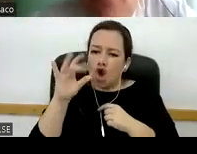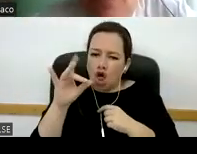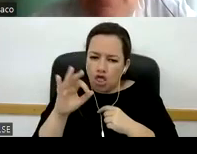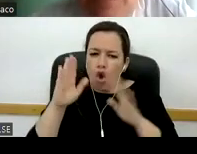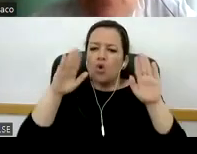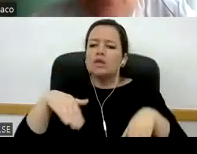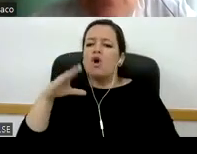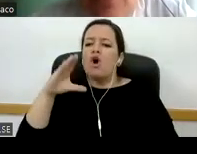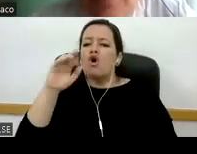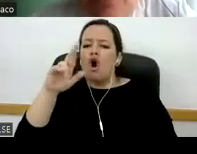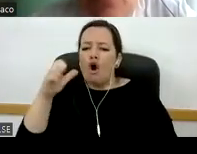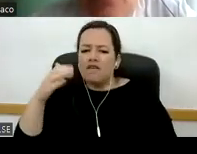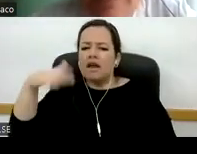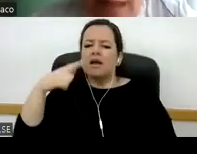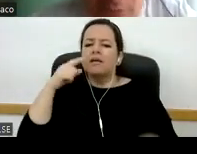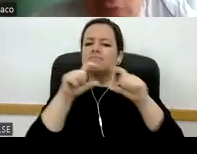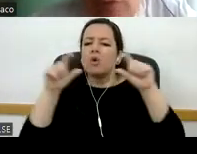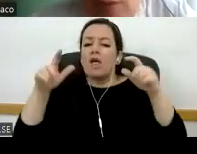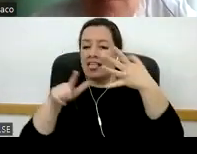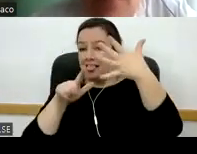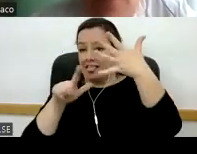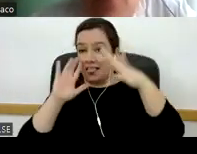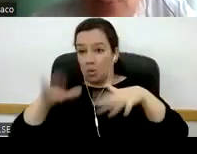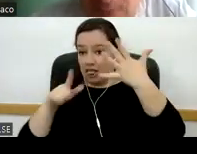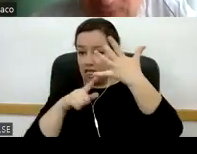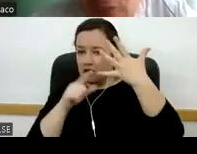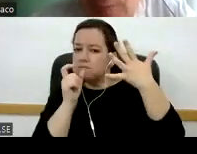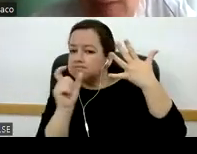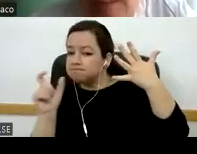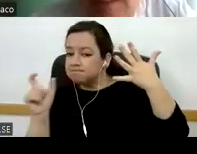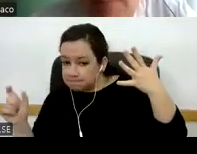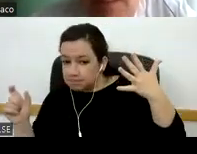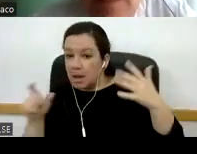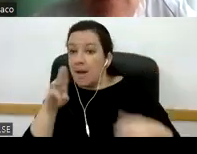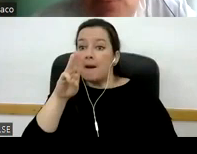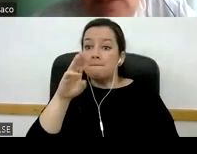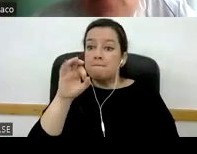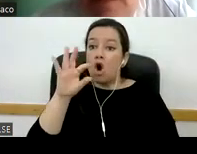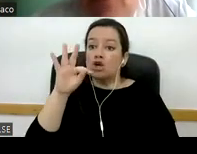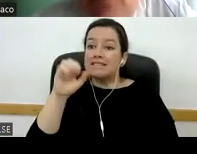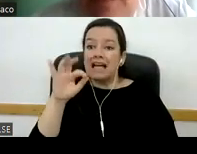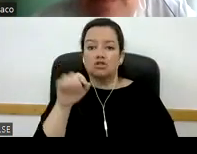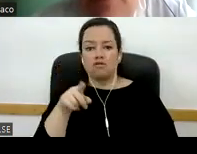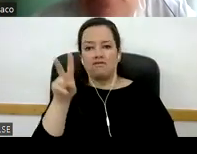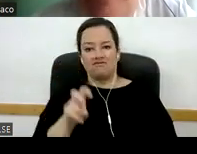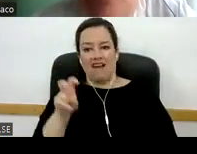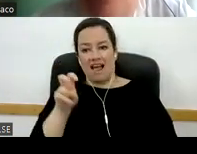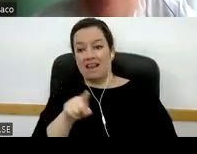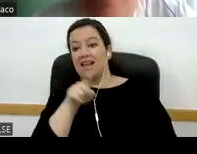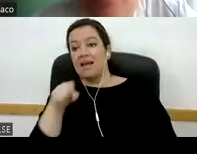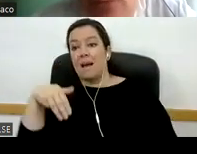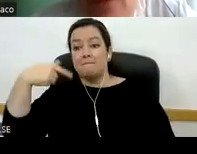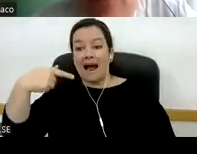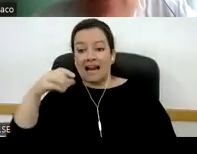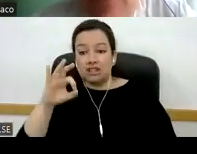aporta cromo, molibdeno y otros oligoelementos. El sodio se ve compensado por el potasio presente. Pensad que el potasio, el magnesio y el calcio intentan